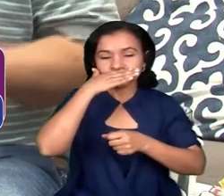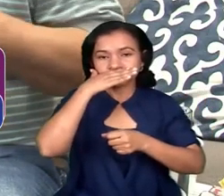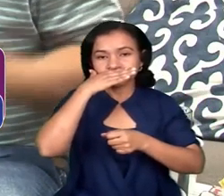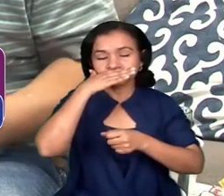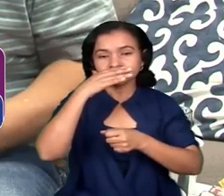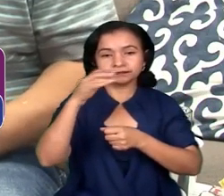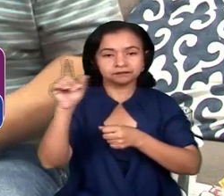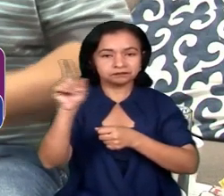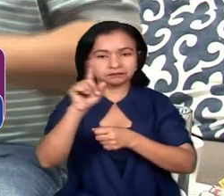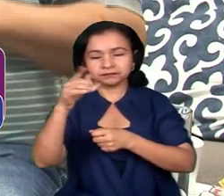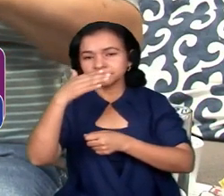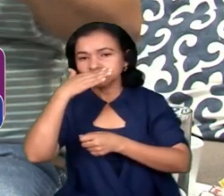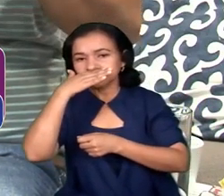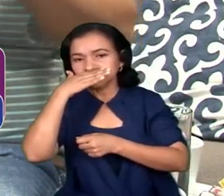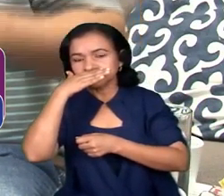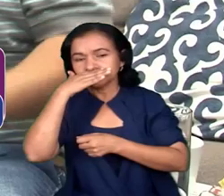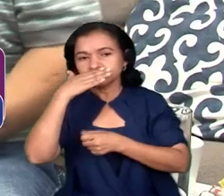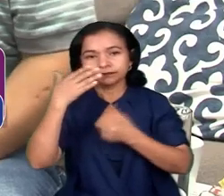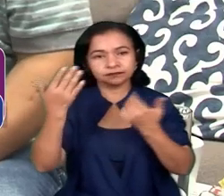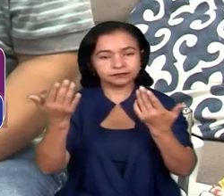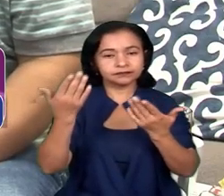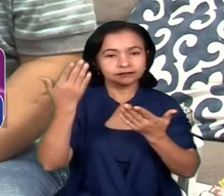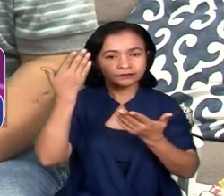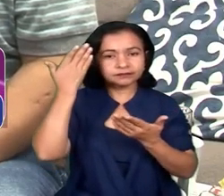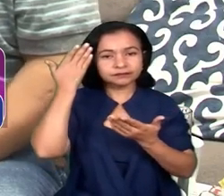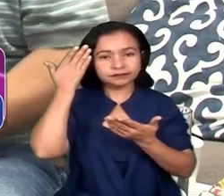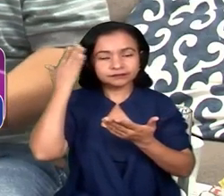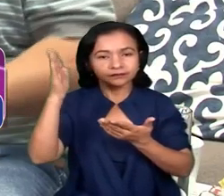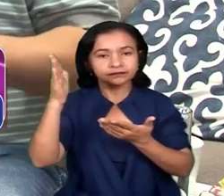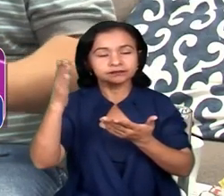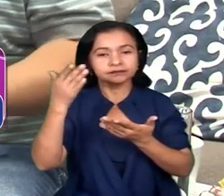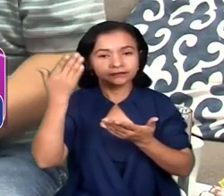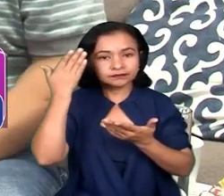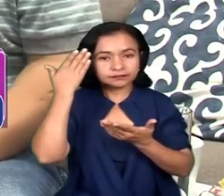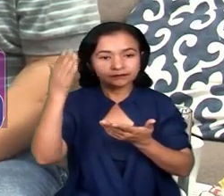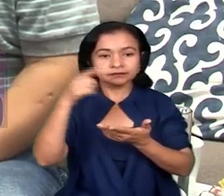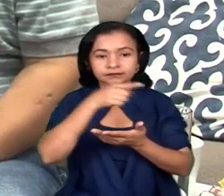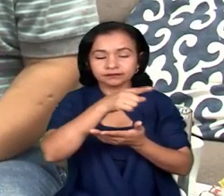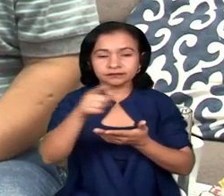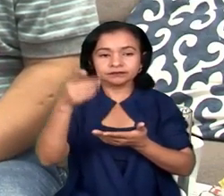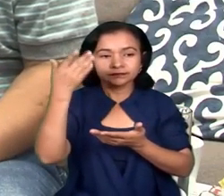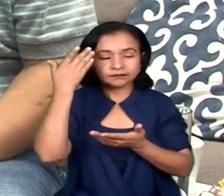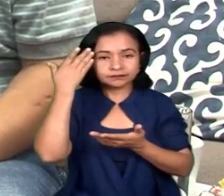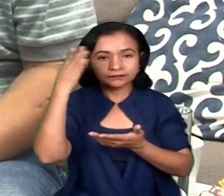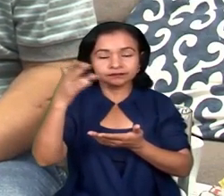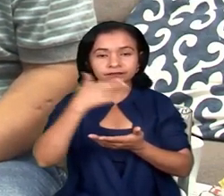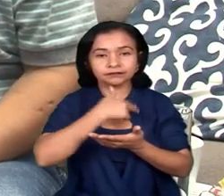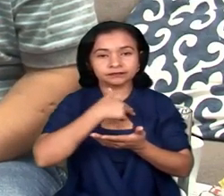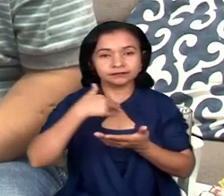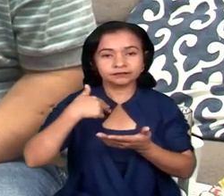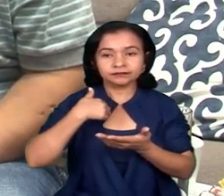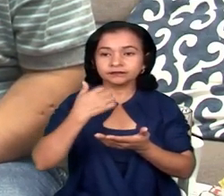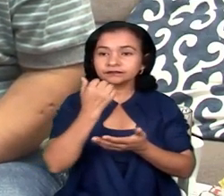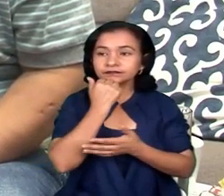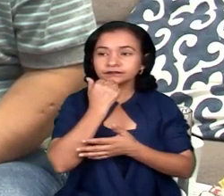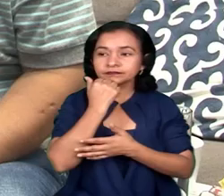no sandinistas, porque se han dado cuenta, la gente progresista, se ha dado cuenta de que ha sido un